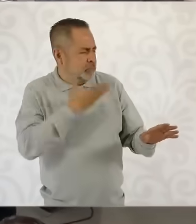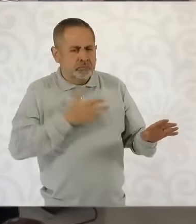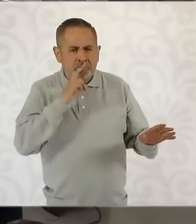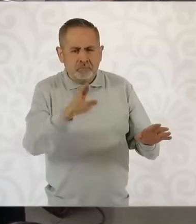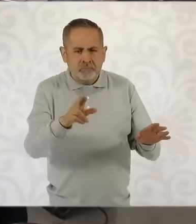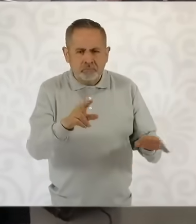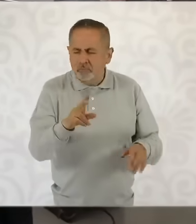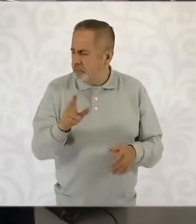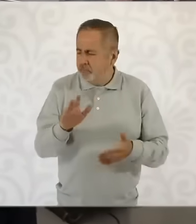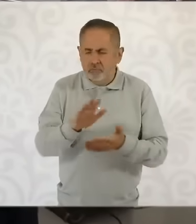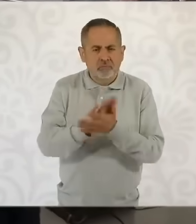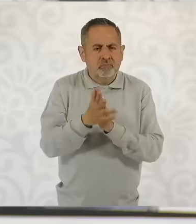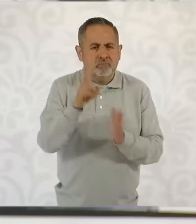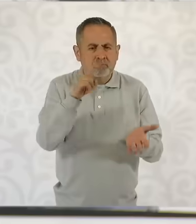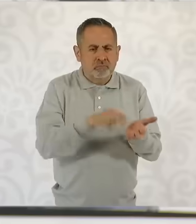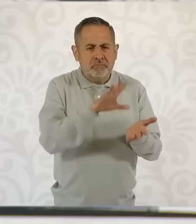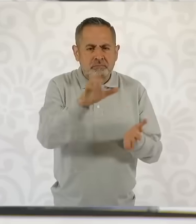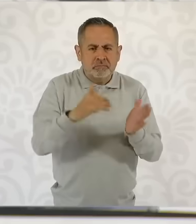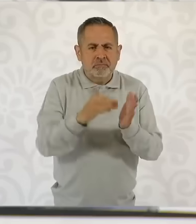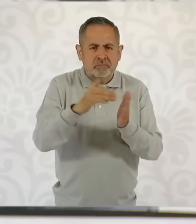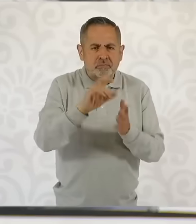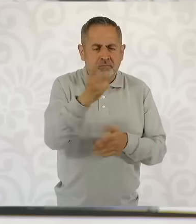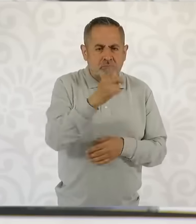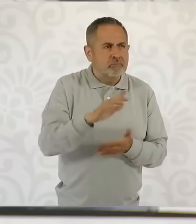dólares. 2.500 millones de dólares,